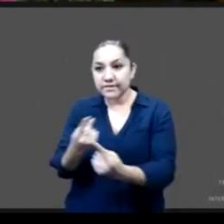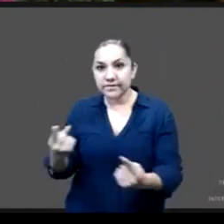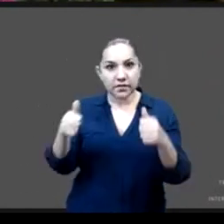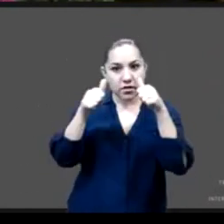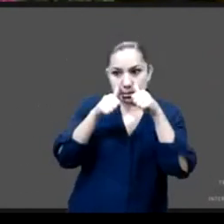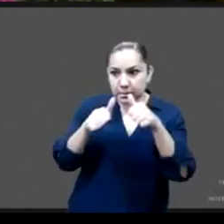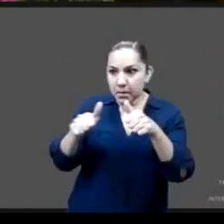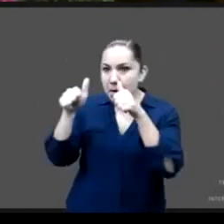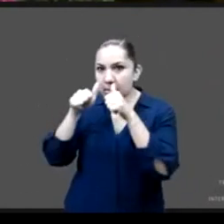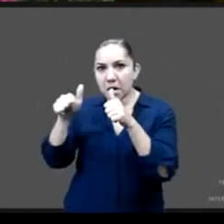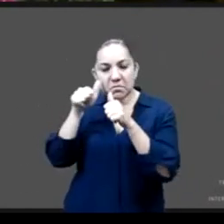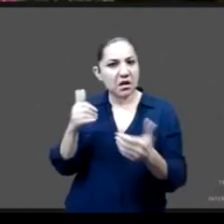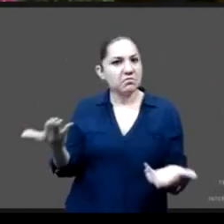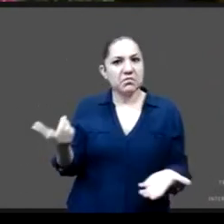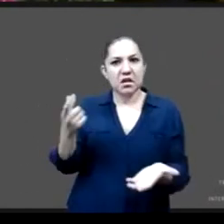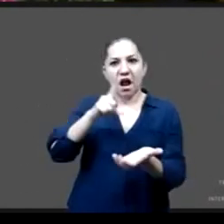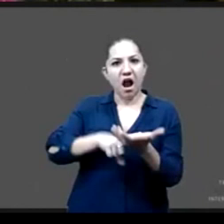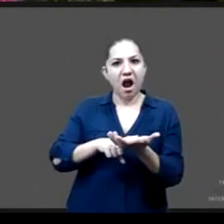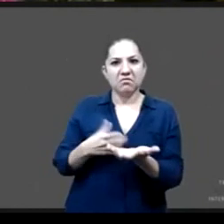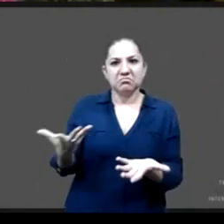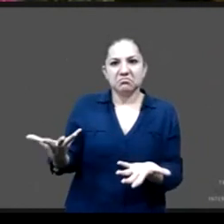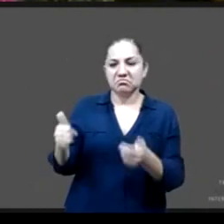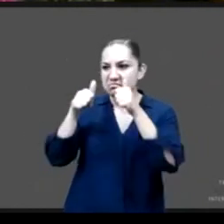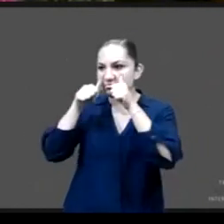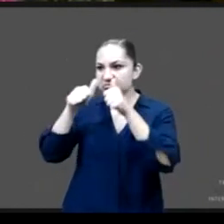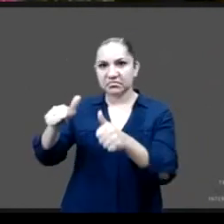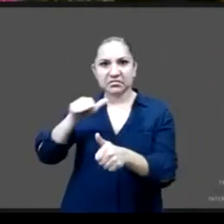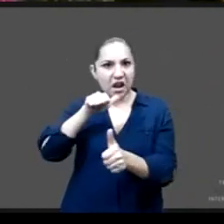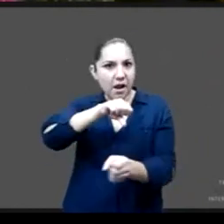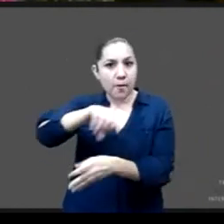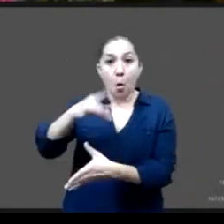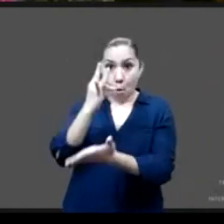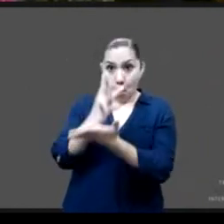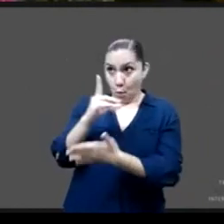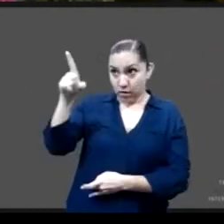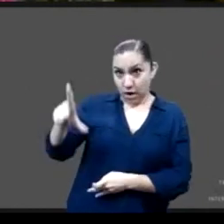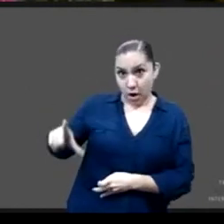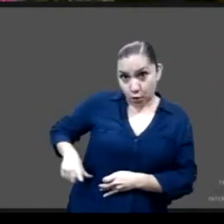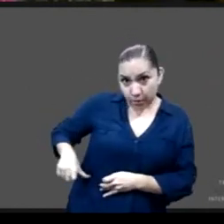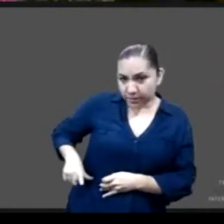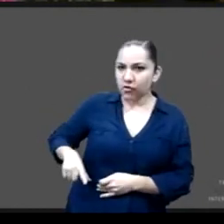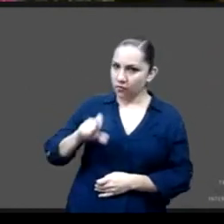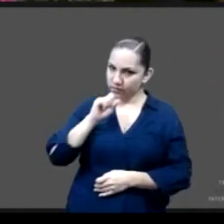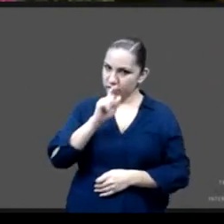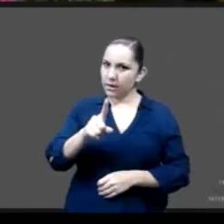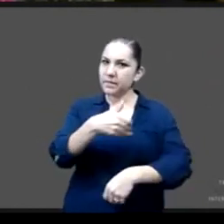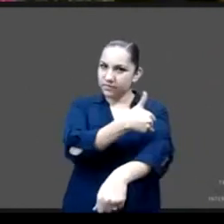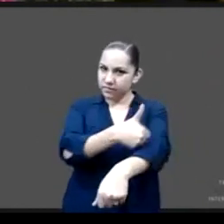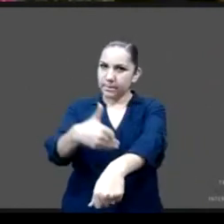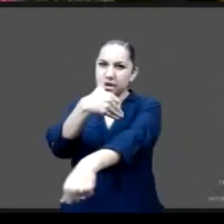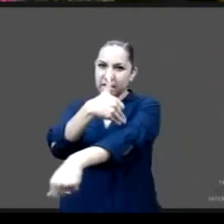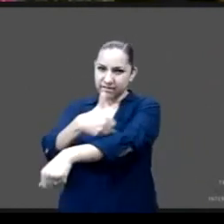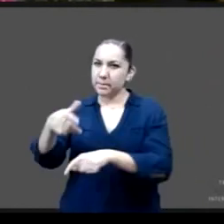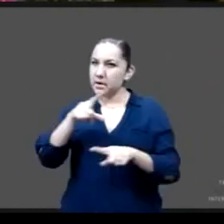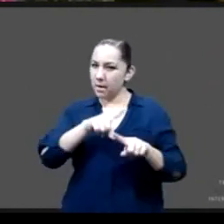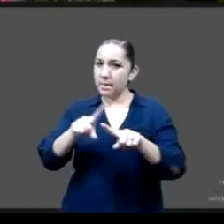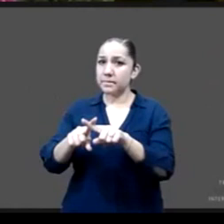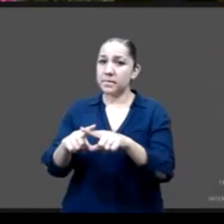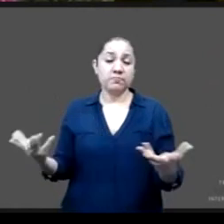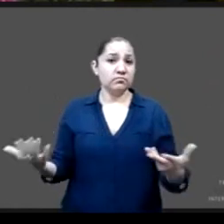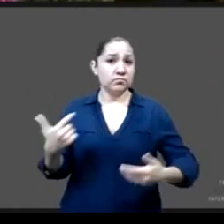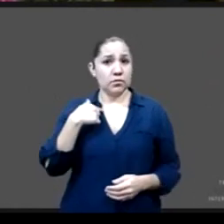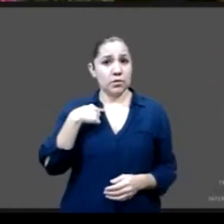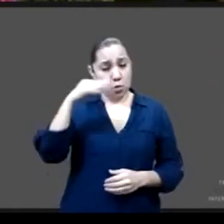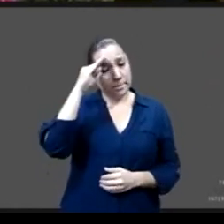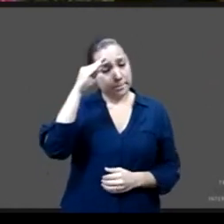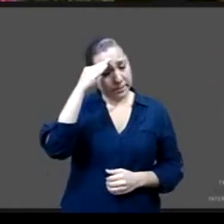estado sino como ya también se ha dicho por parte de muchas familias que también los abandonan y creo que por eso este espacio